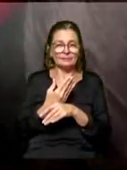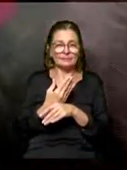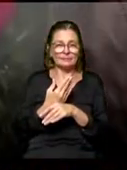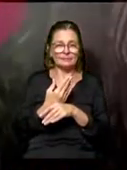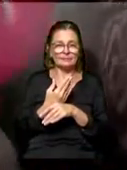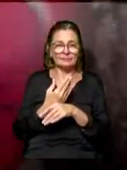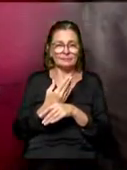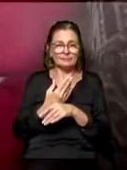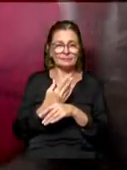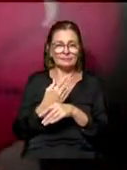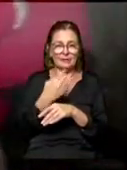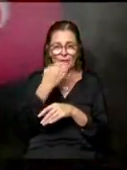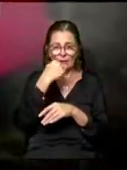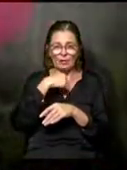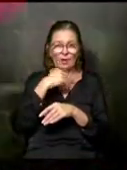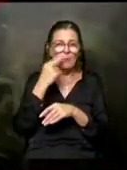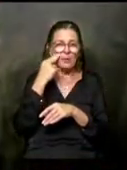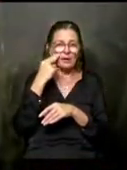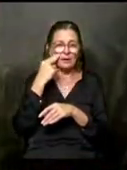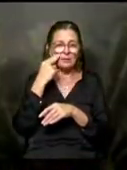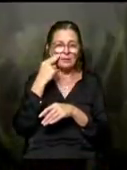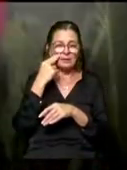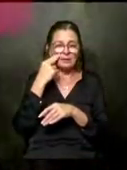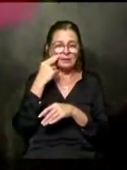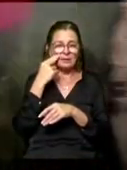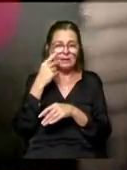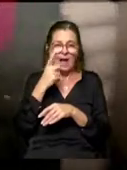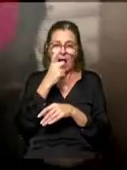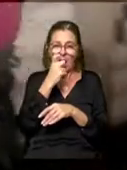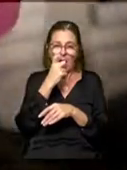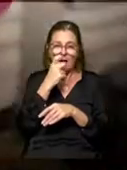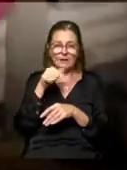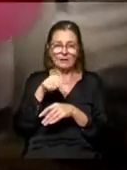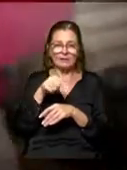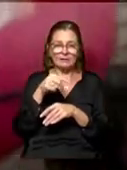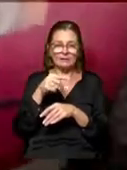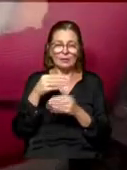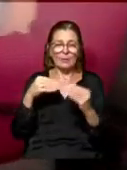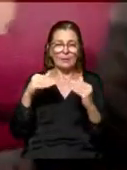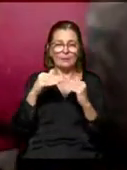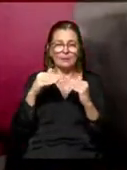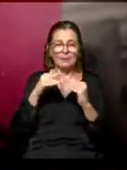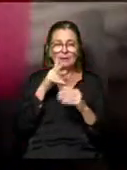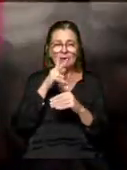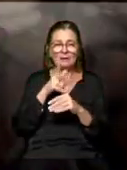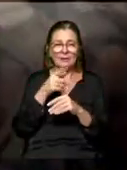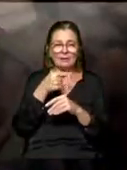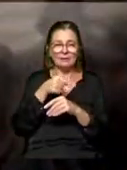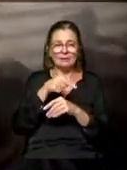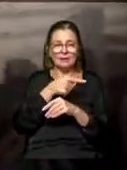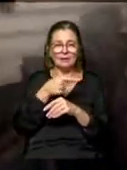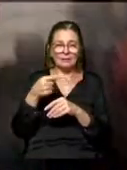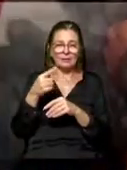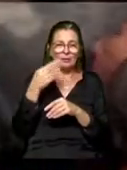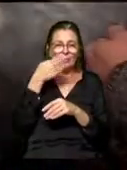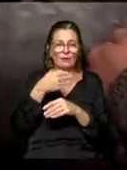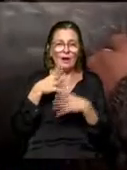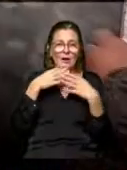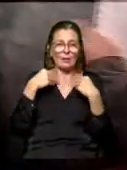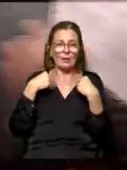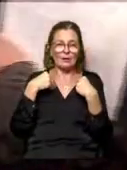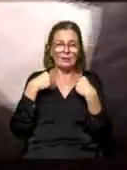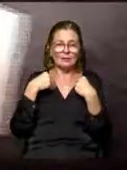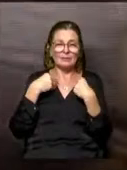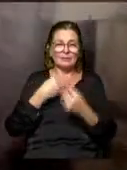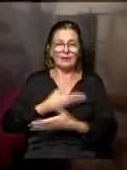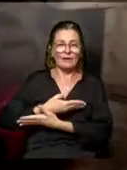por broncopasmo, está con una serie de disparos por esto mismo. Incluso mi hijo esta semana no fue a la escuela porque yo con el